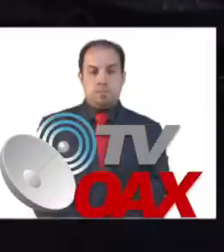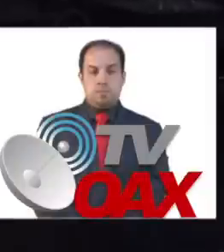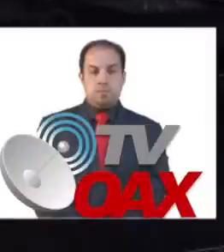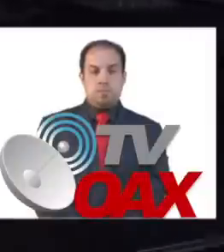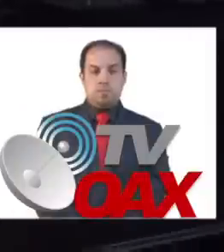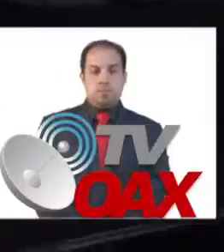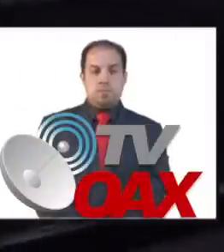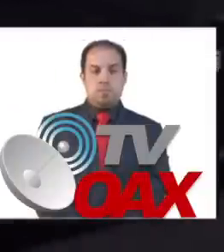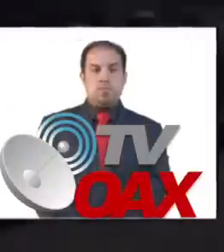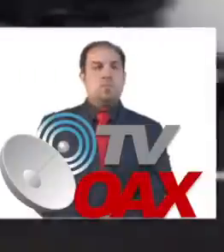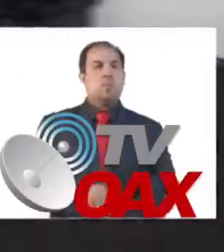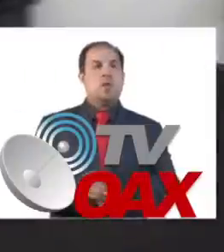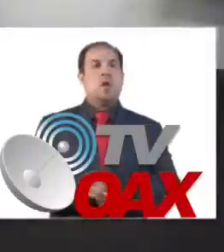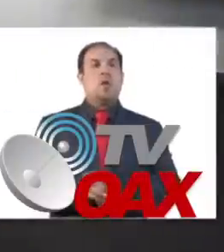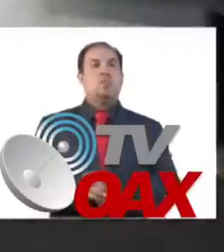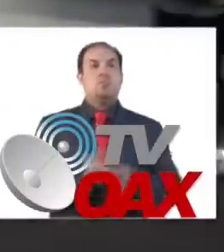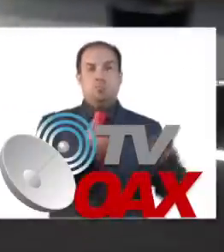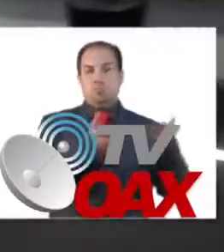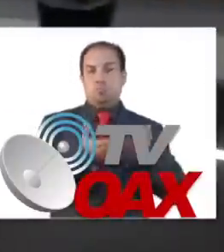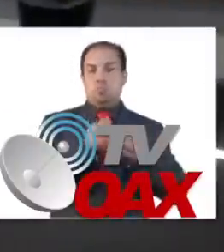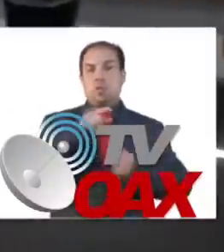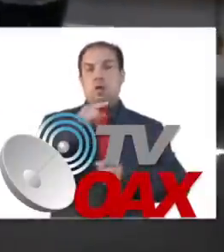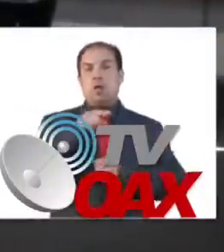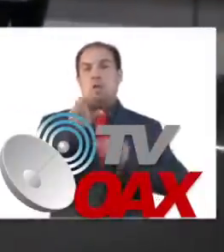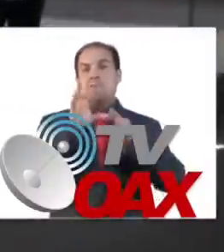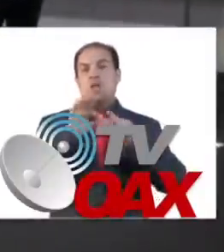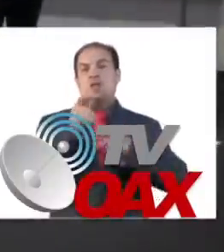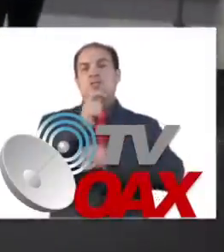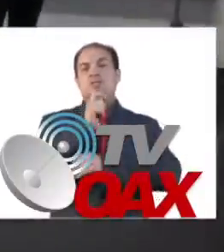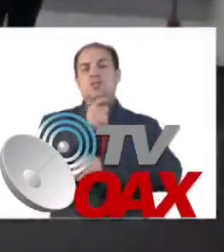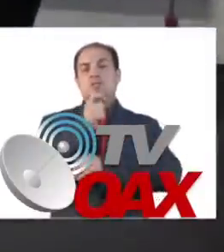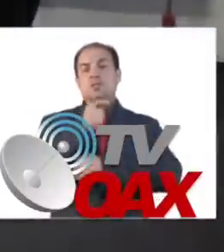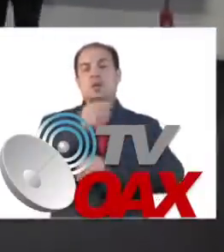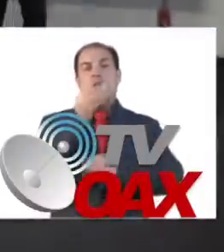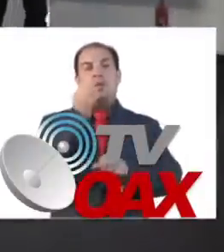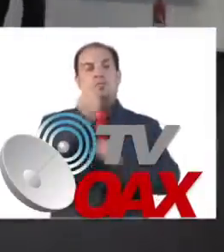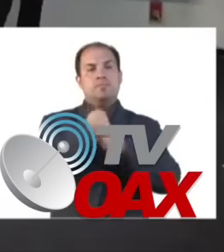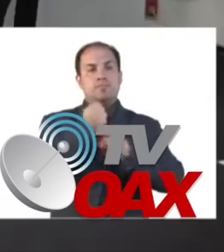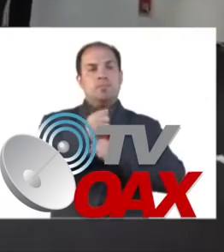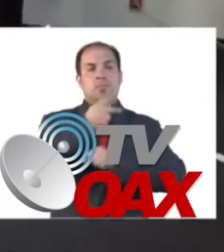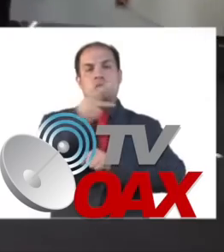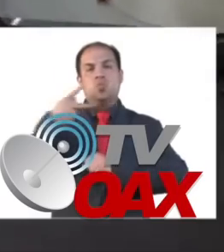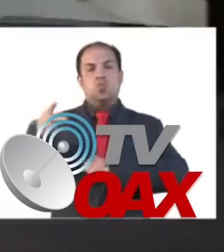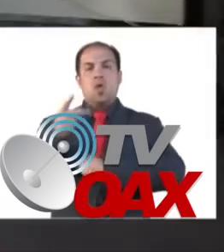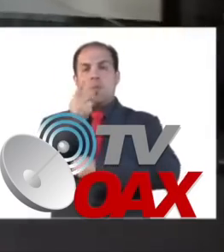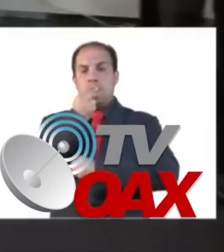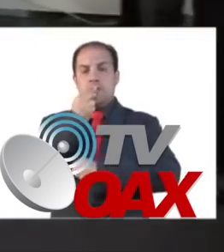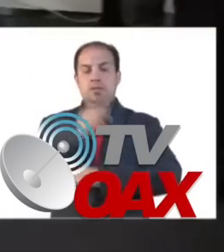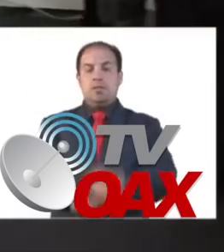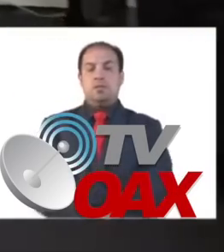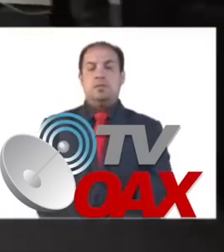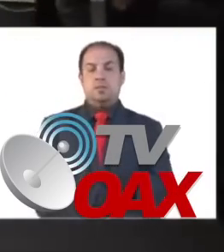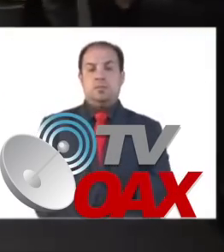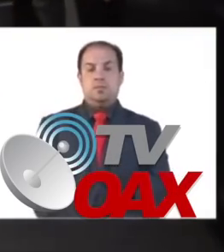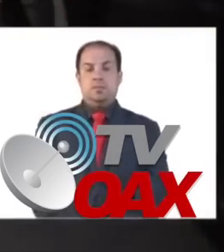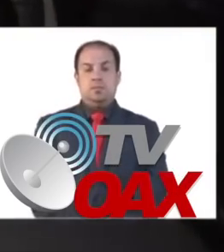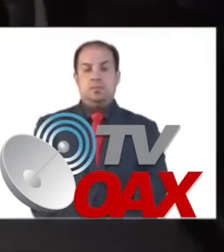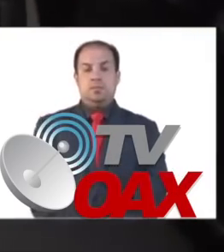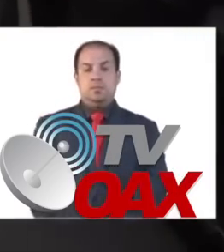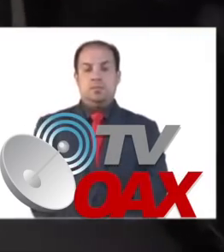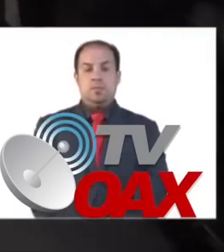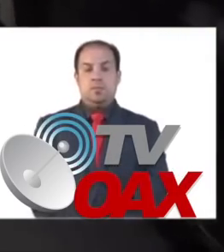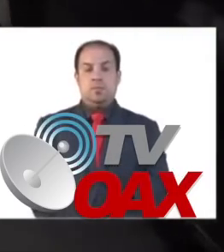El gobierno de la Ciudad de México, la doctora Claudia Sheinbaum y la Secretaría de Seguridad Ciudadana de la Ciudad de